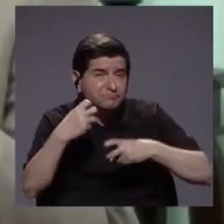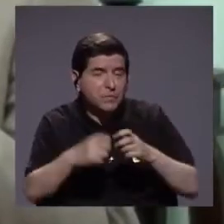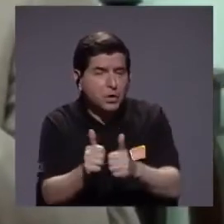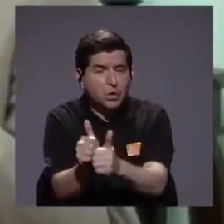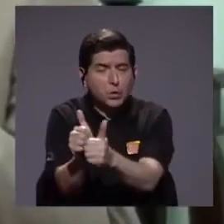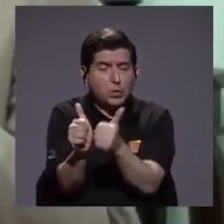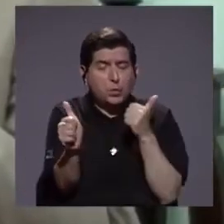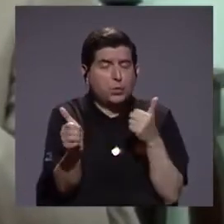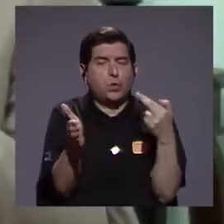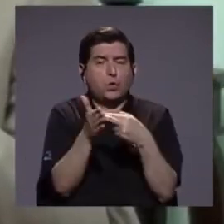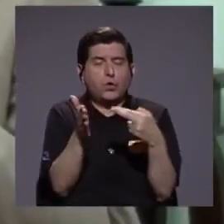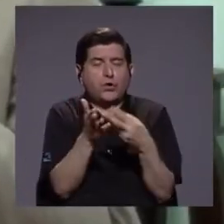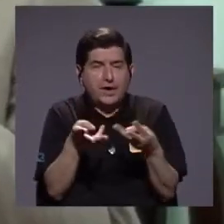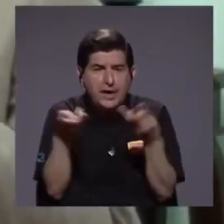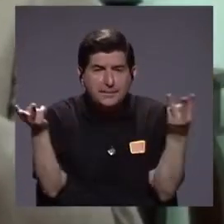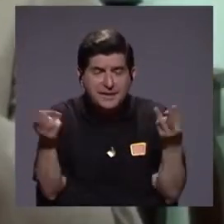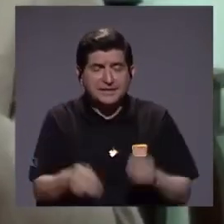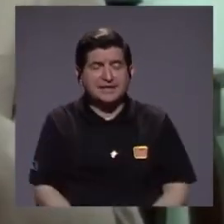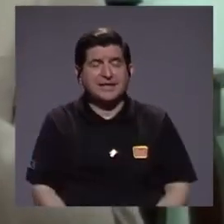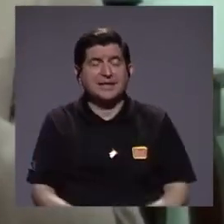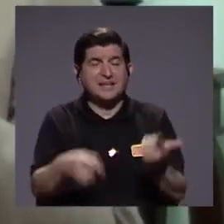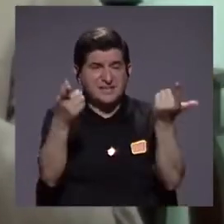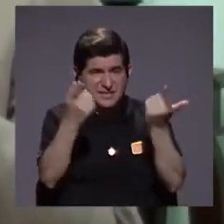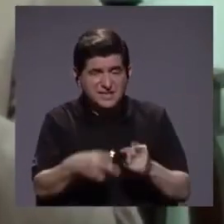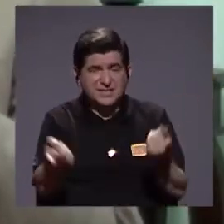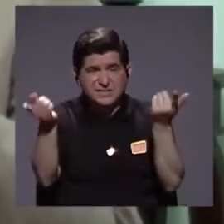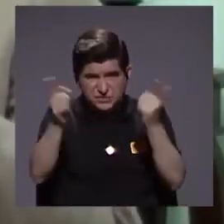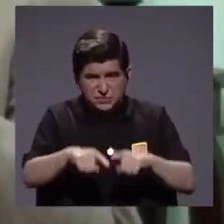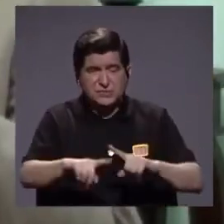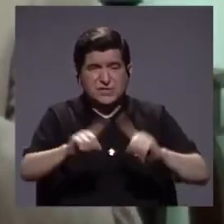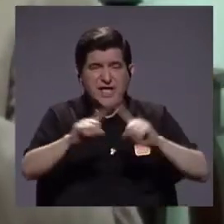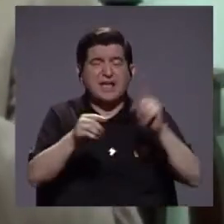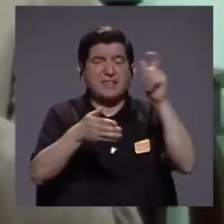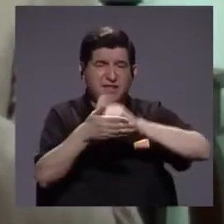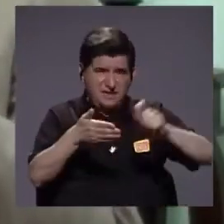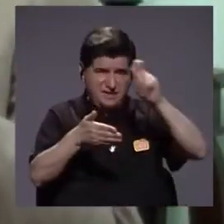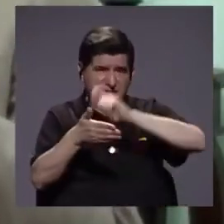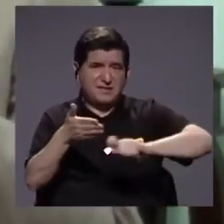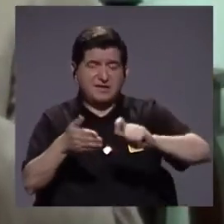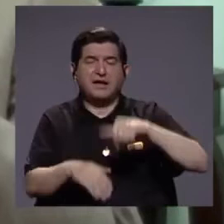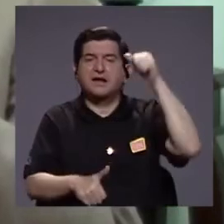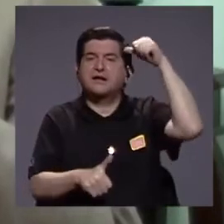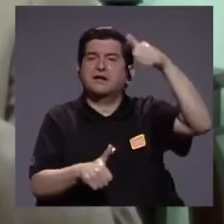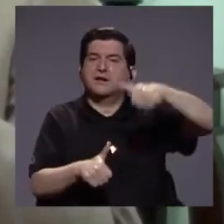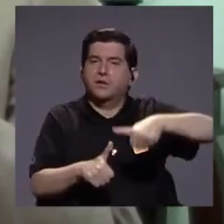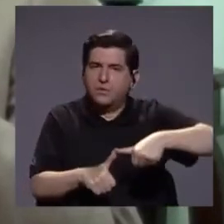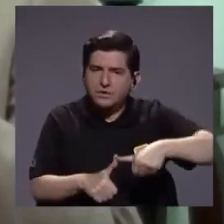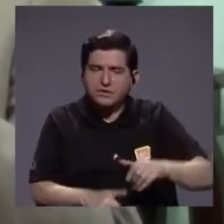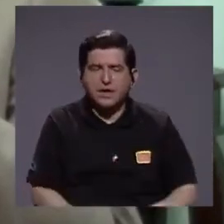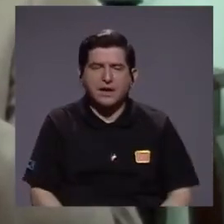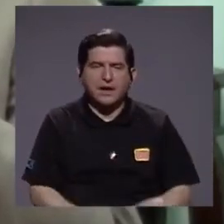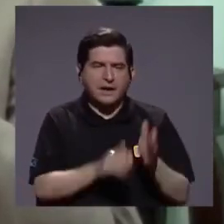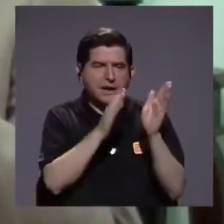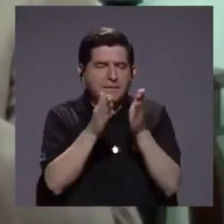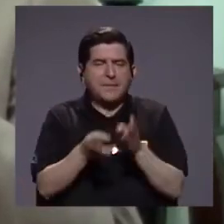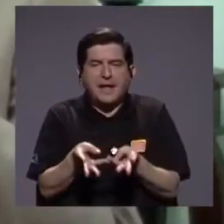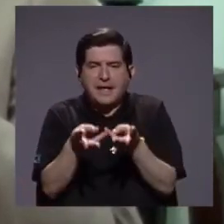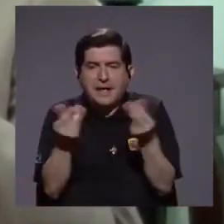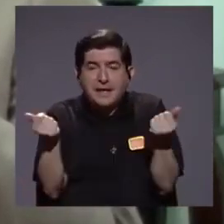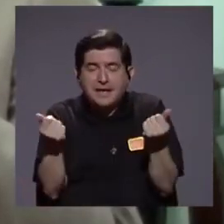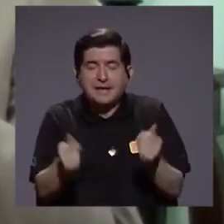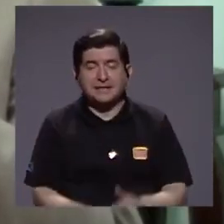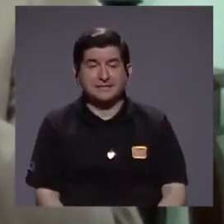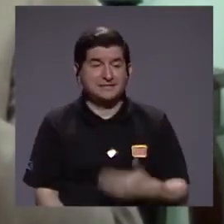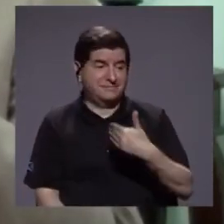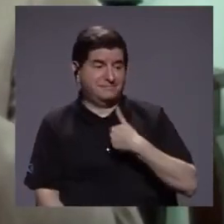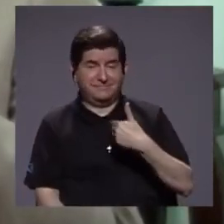rezago y la repitencia es un problema que se presenta en varias escuelas. Recordemos que los planes remediales les